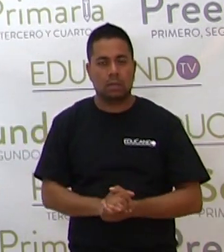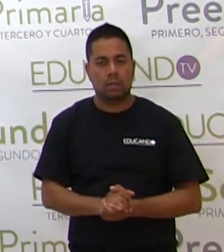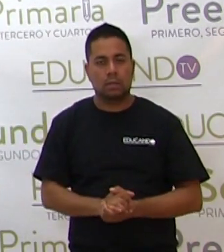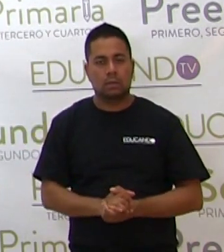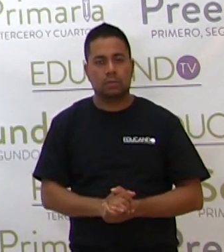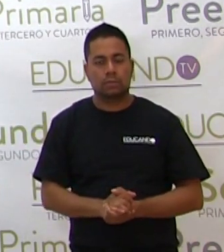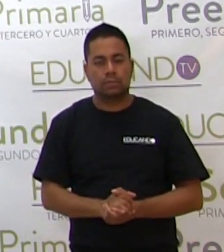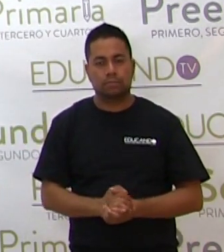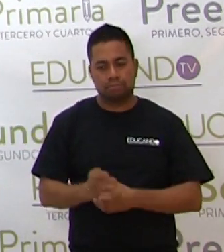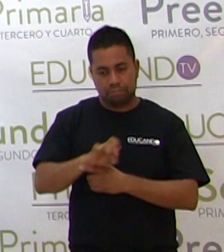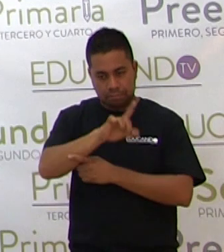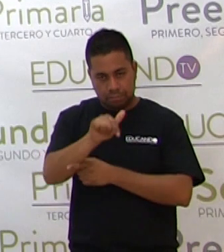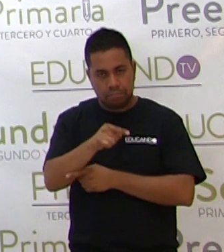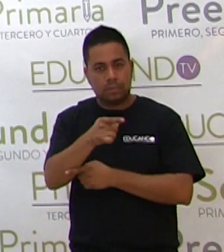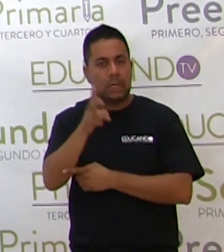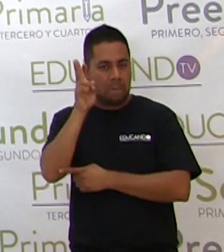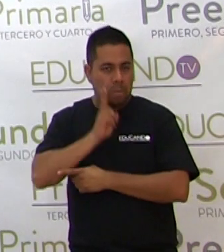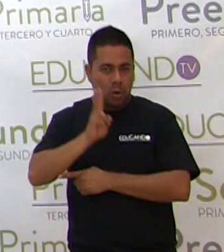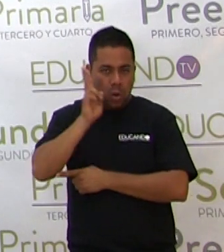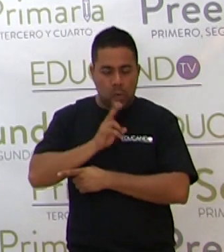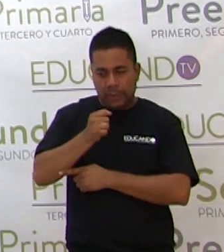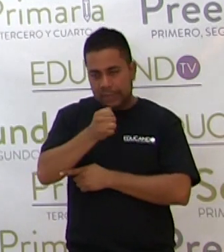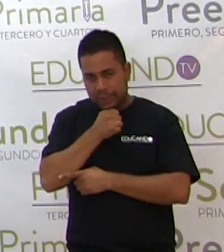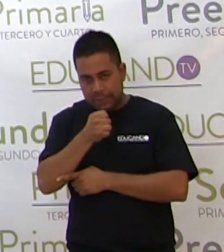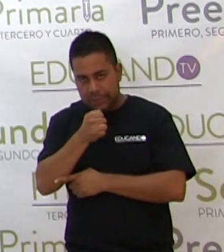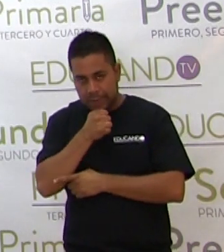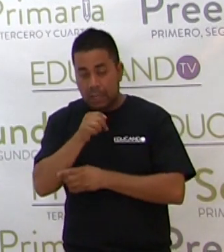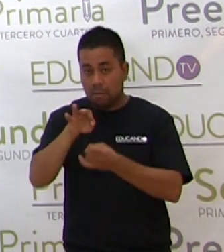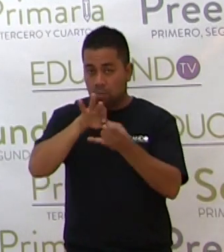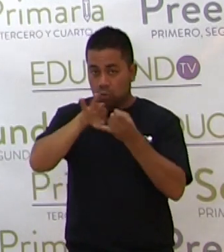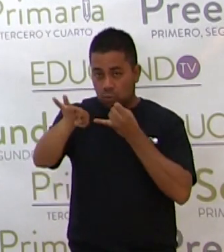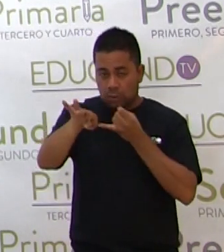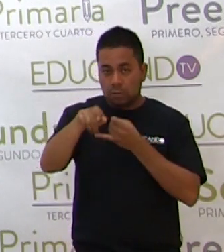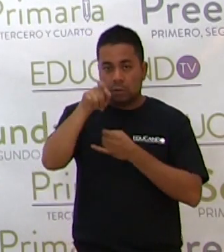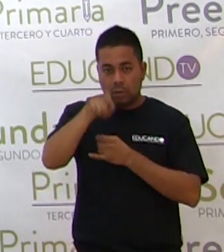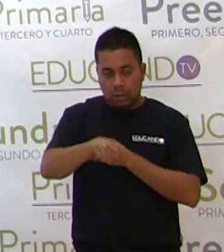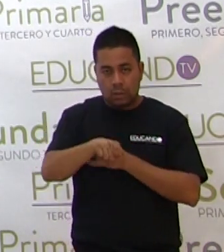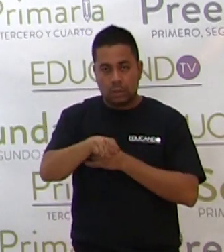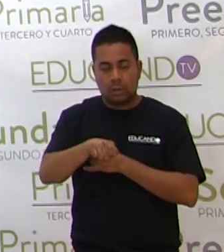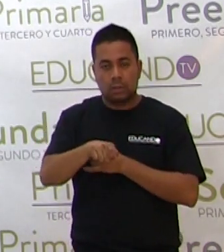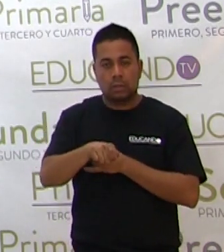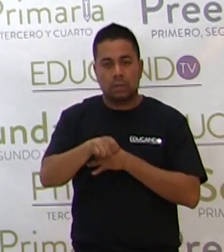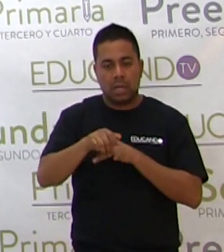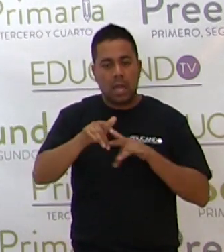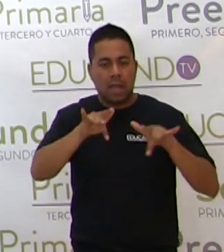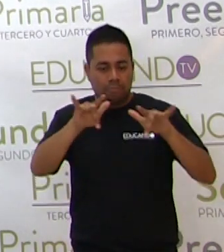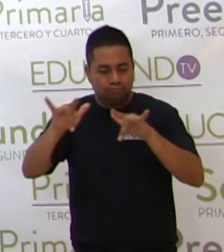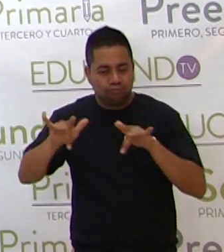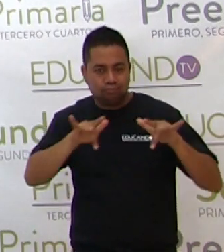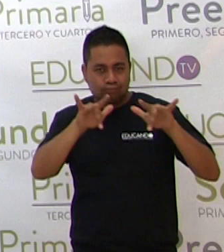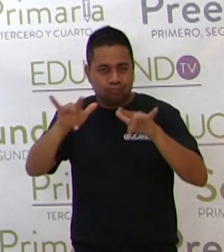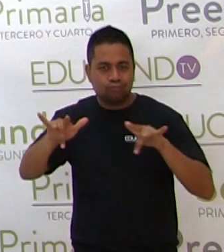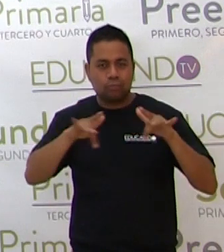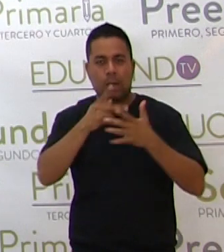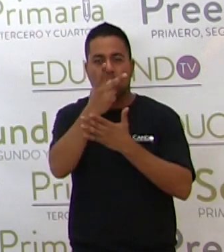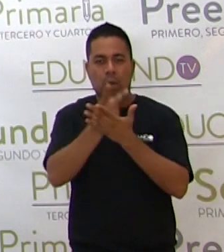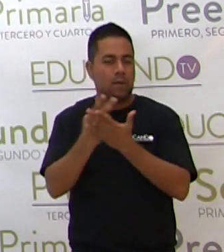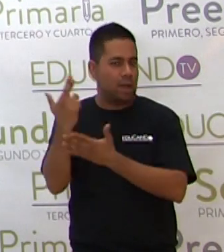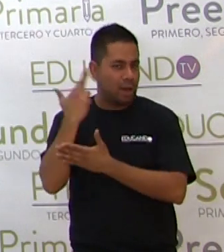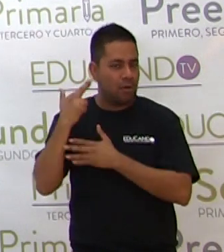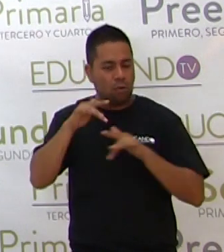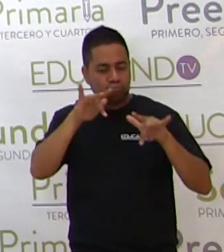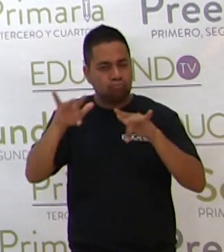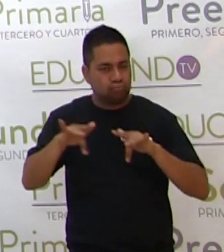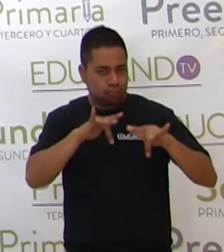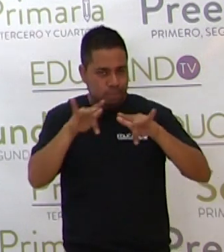y vamos a hacer ese ensayo y finalmente vamos a grabar el programa de radio